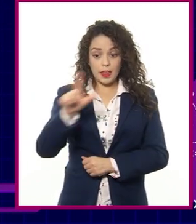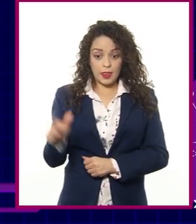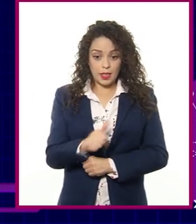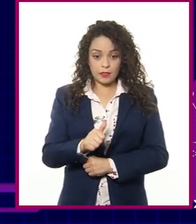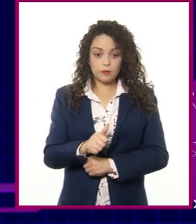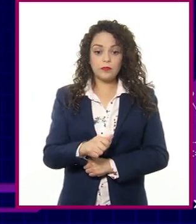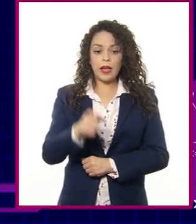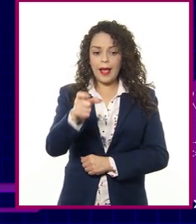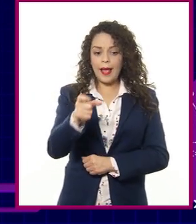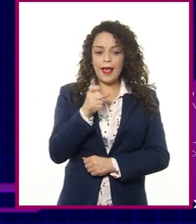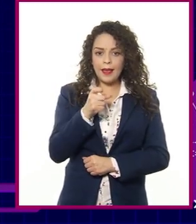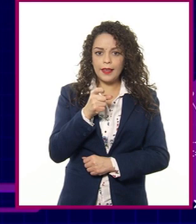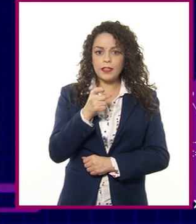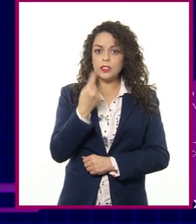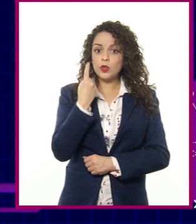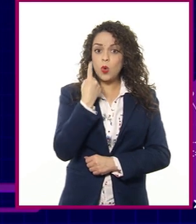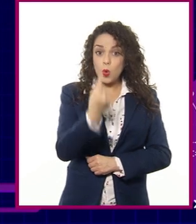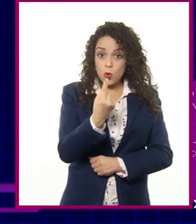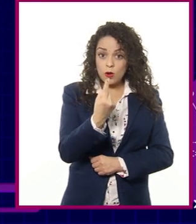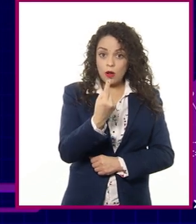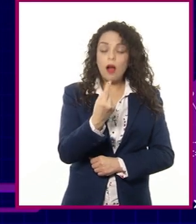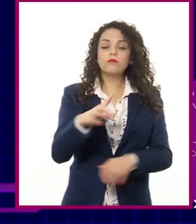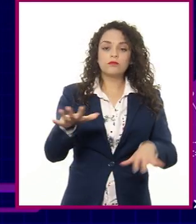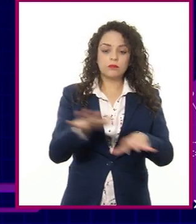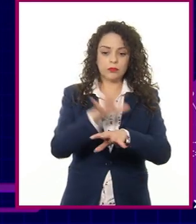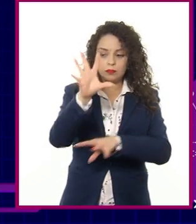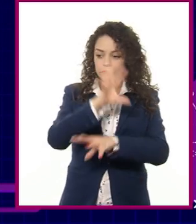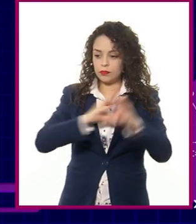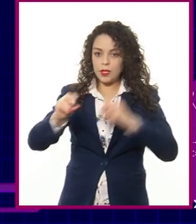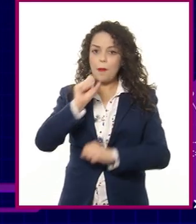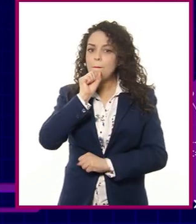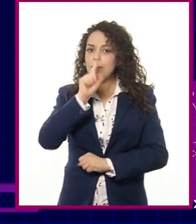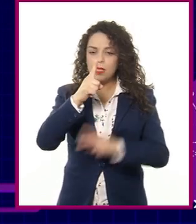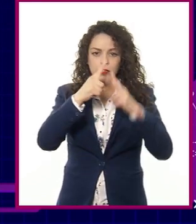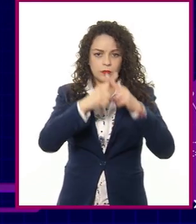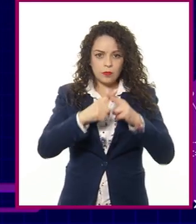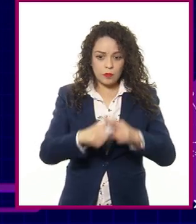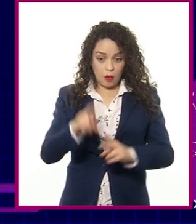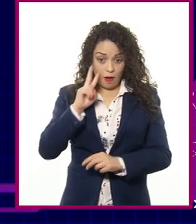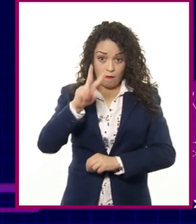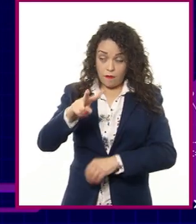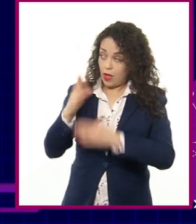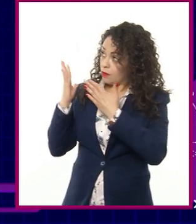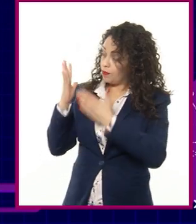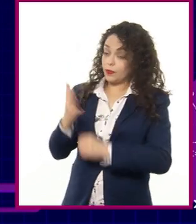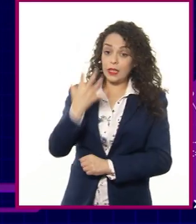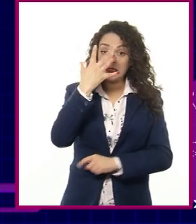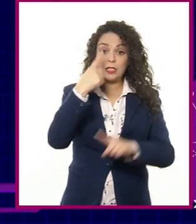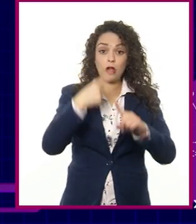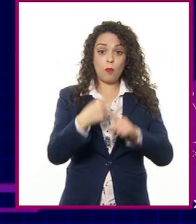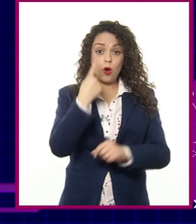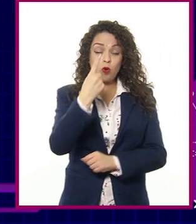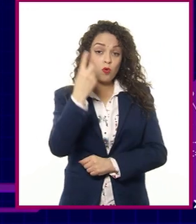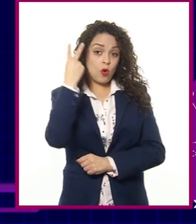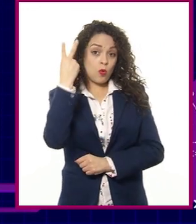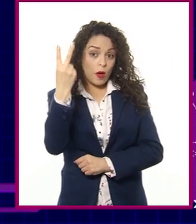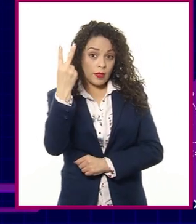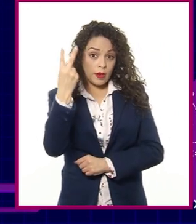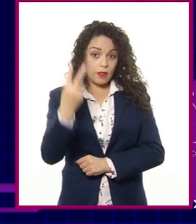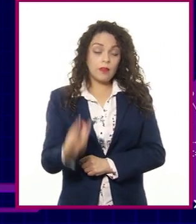x es igual a 1 y se sustituye en la misma expresión. Esto es 5 por 1 al cuadrado